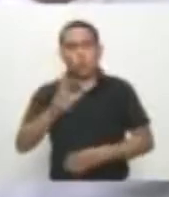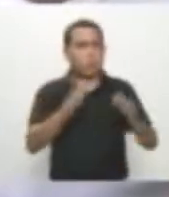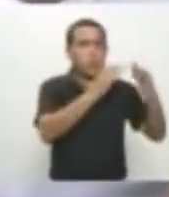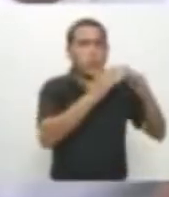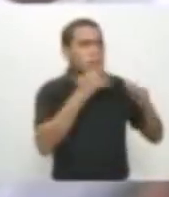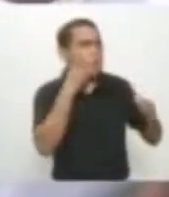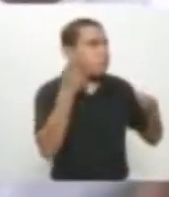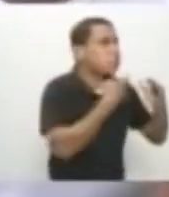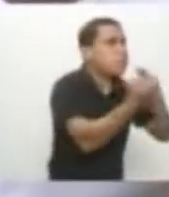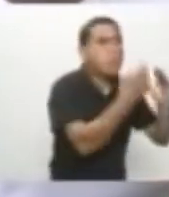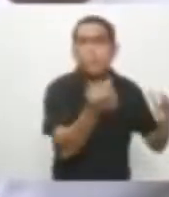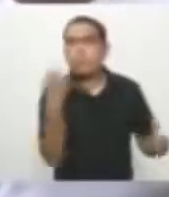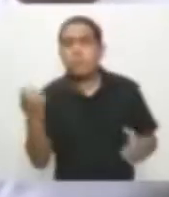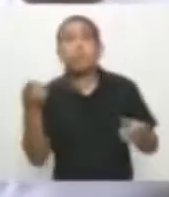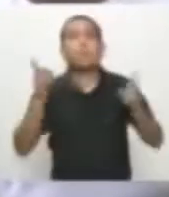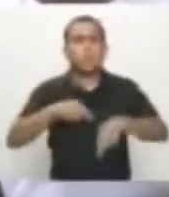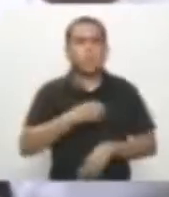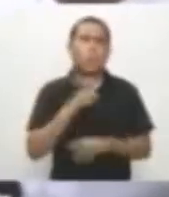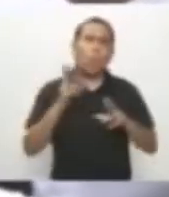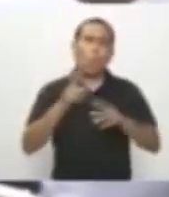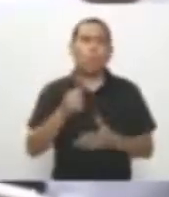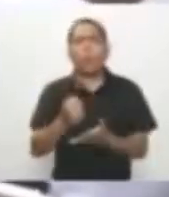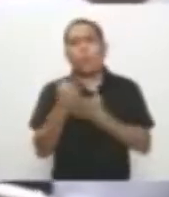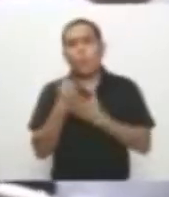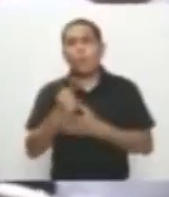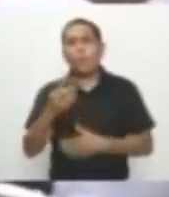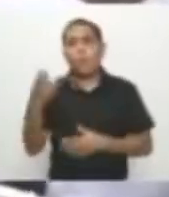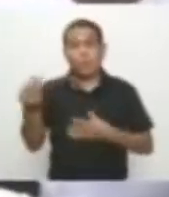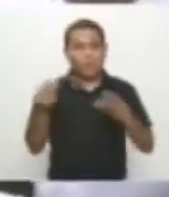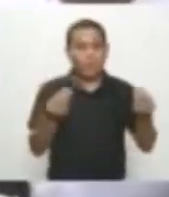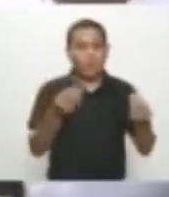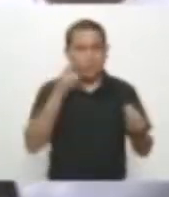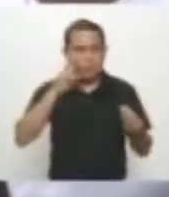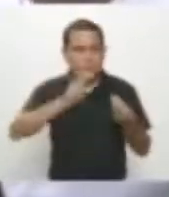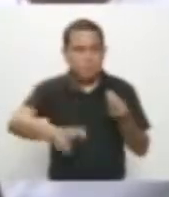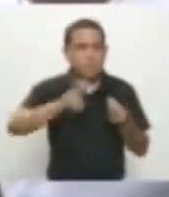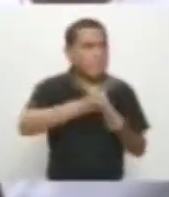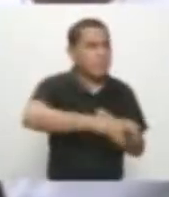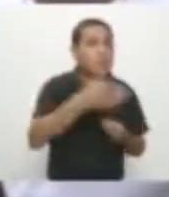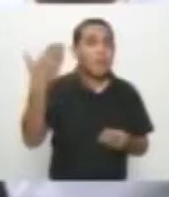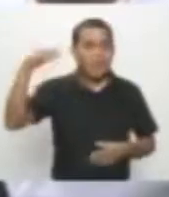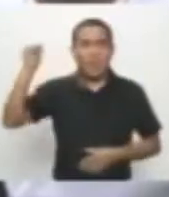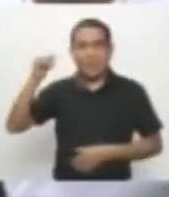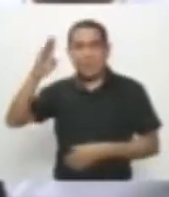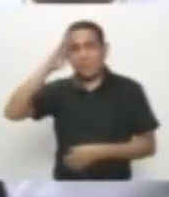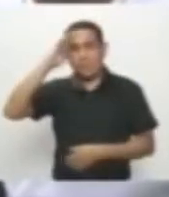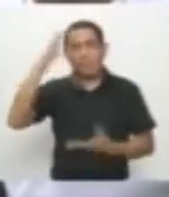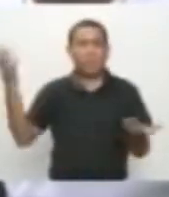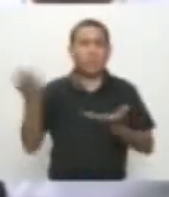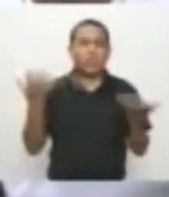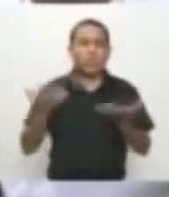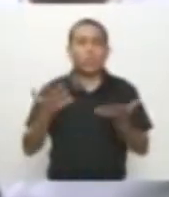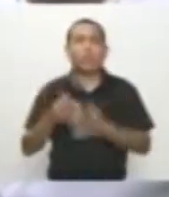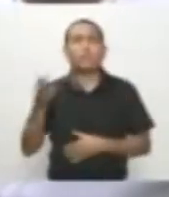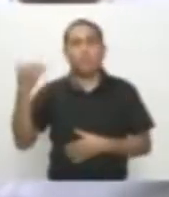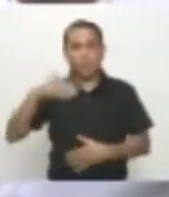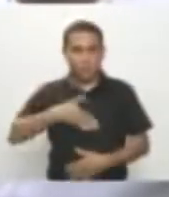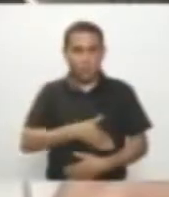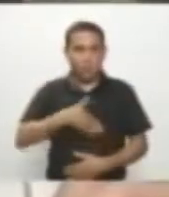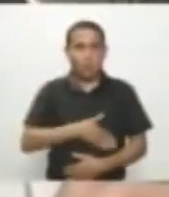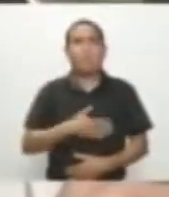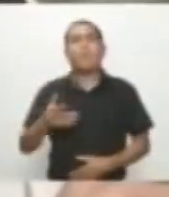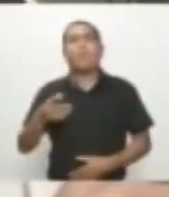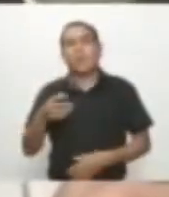y solicitó el apoyo del grupo de investigadores que capturaron a los responsables de los crímenes a policías en los departamentos de Bolívar y